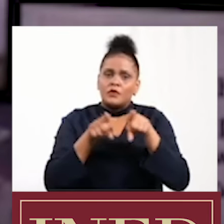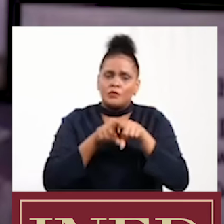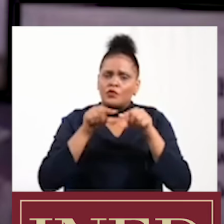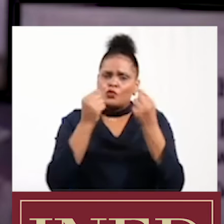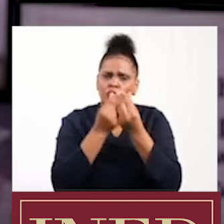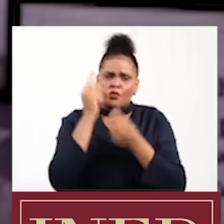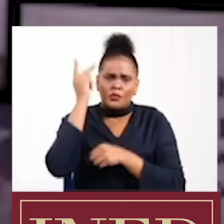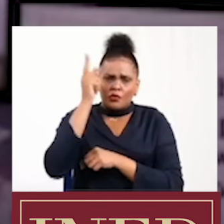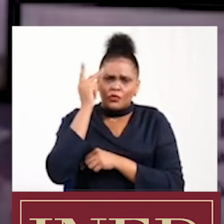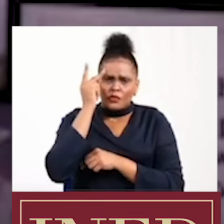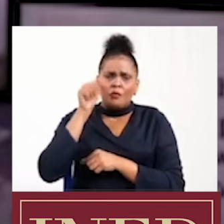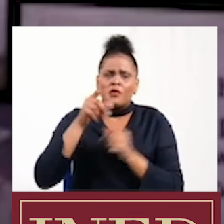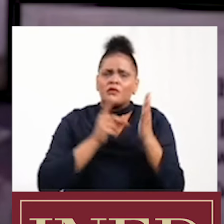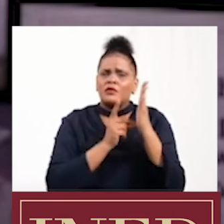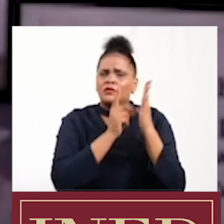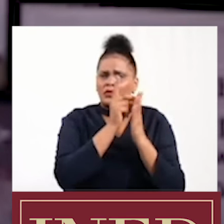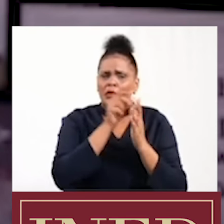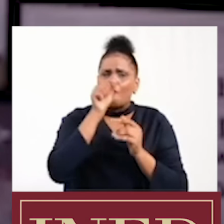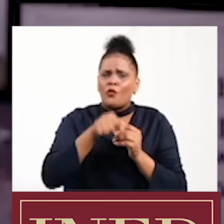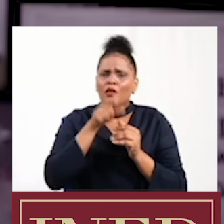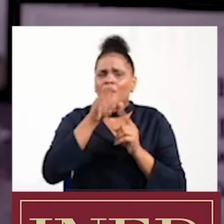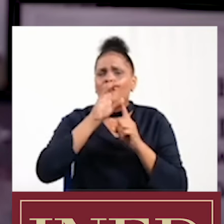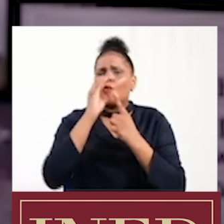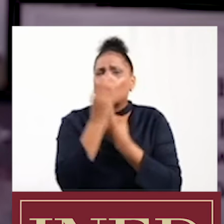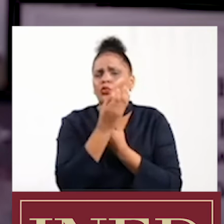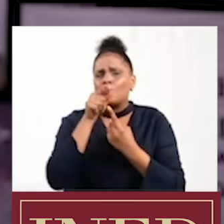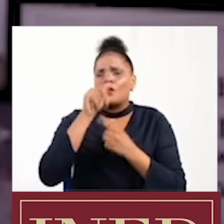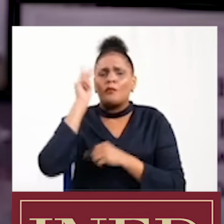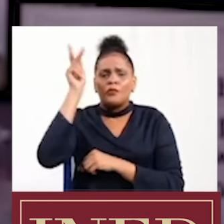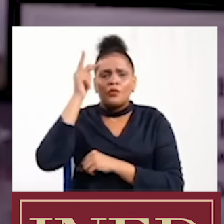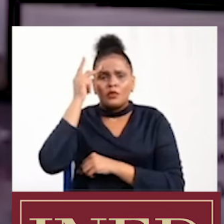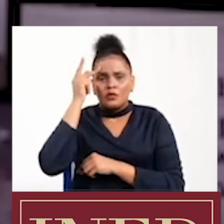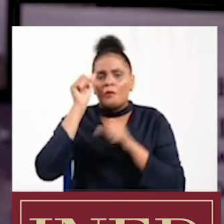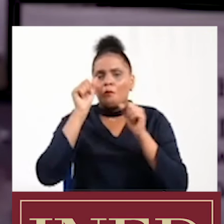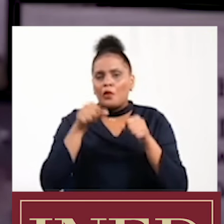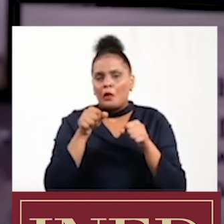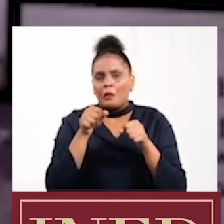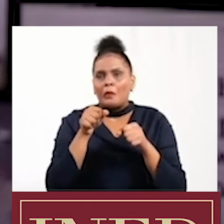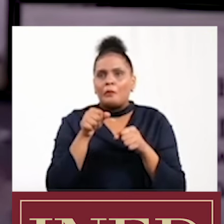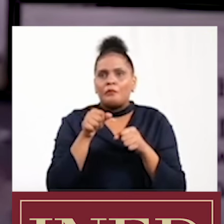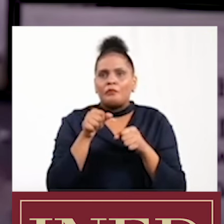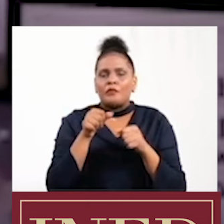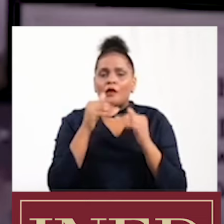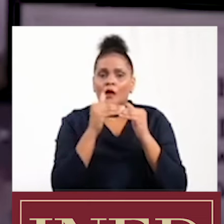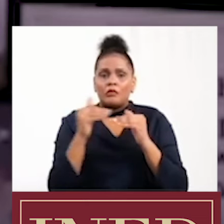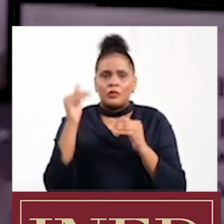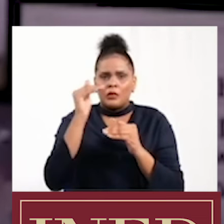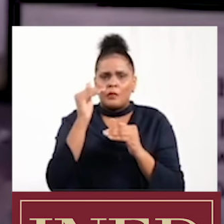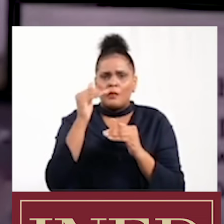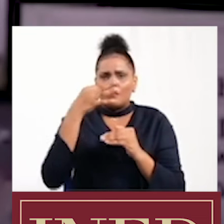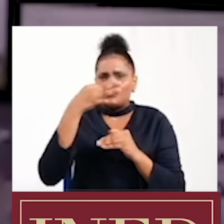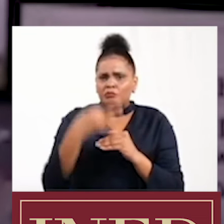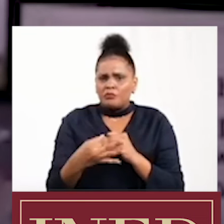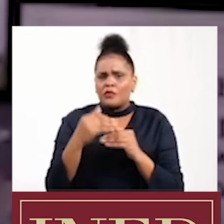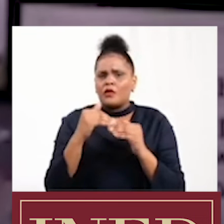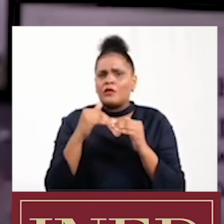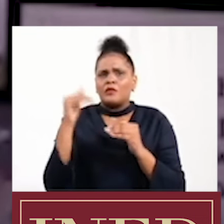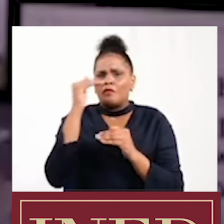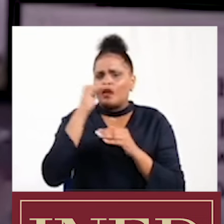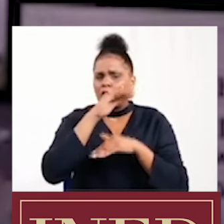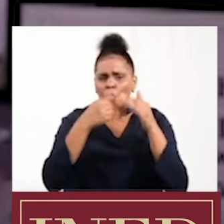partidos políticos para que desarrollen esta cultura política organizativa a nivel de principios a nivel